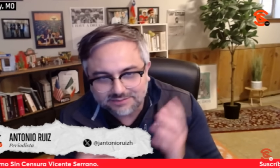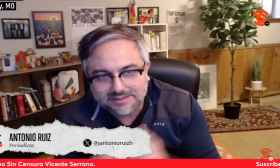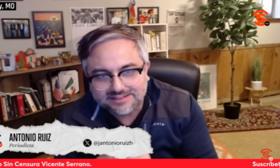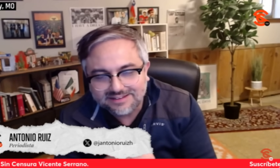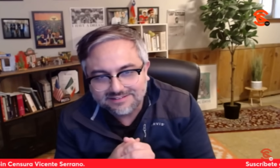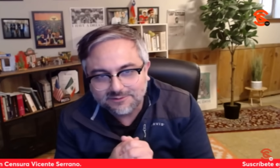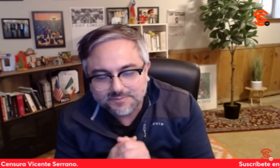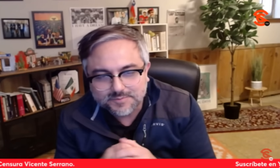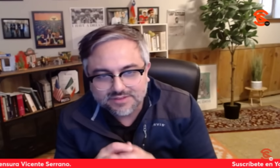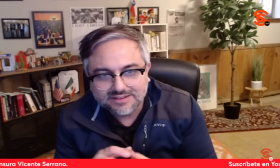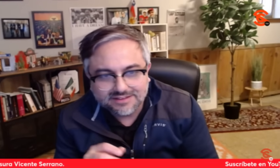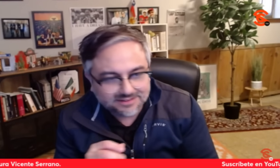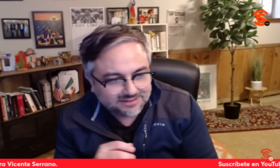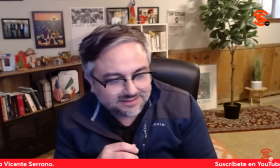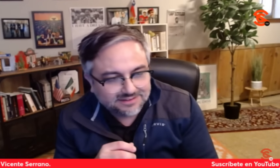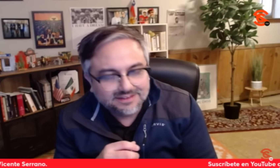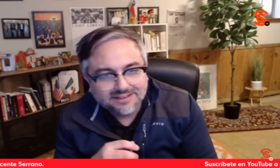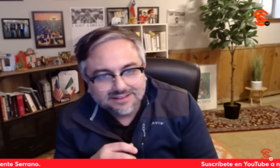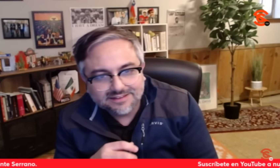canción de las mentiras, ¿no?